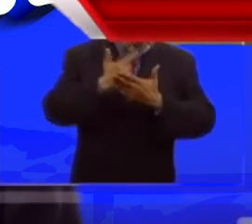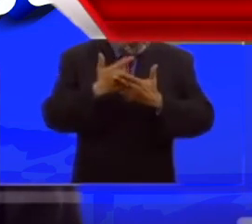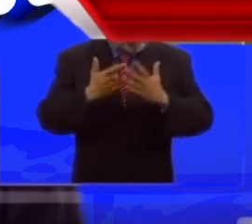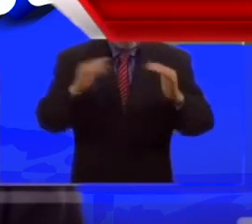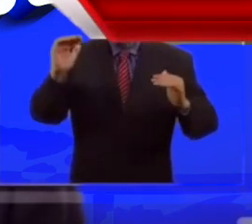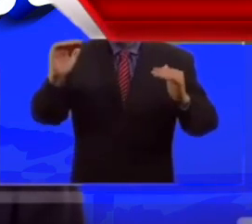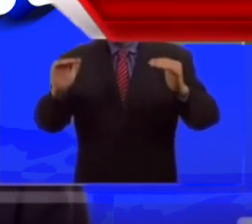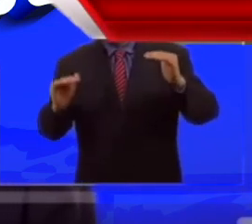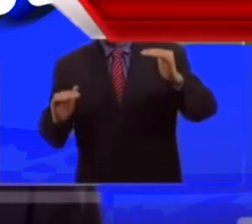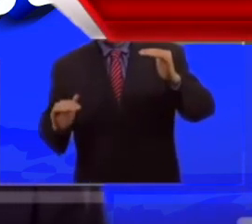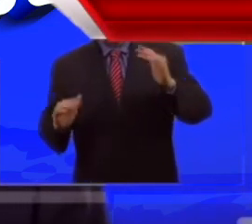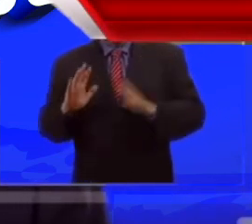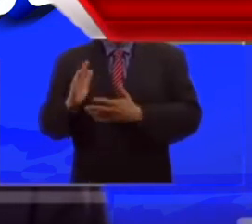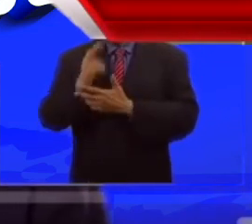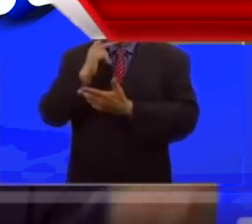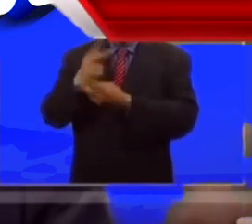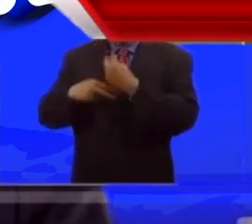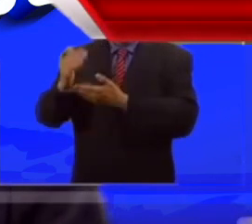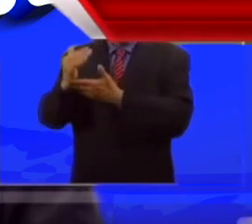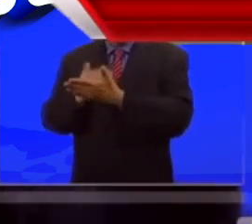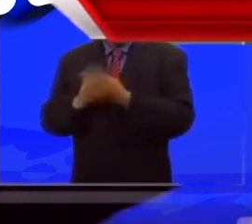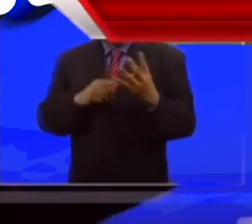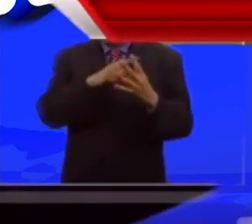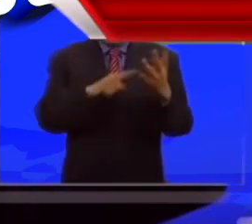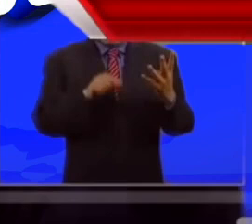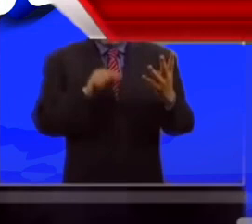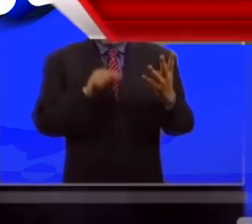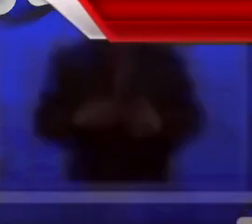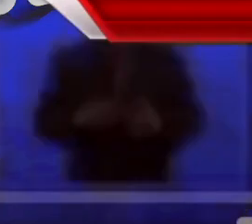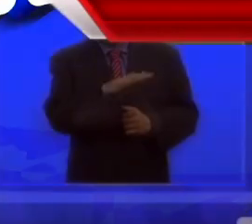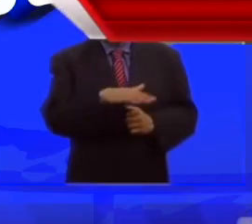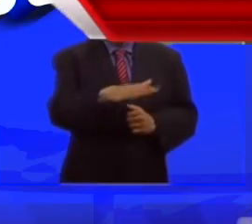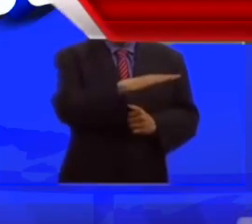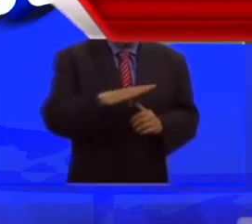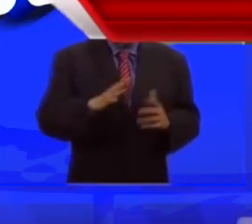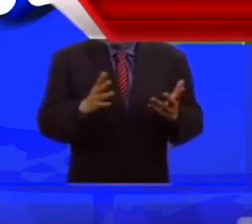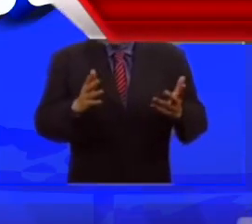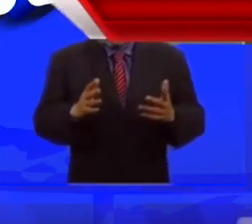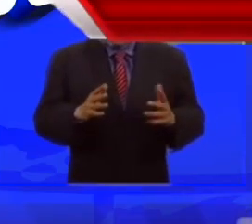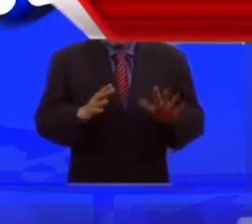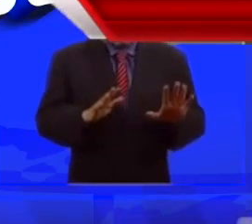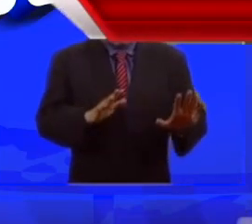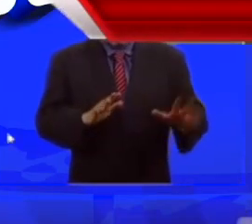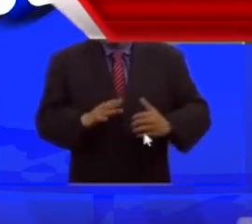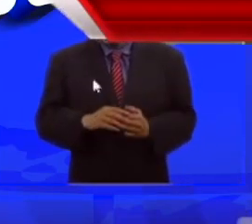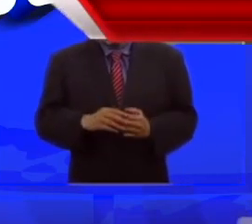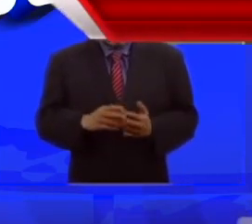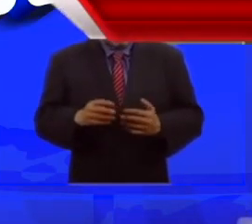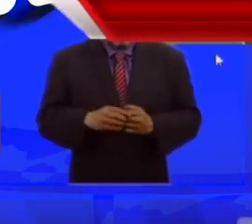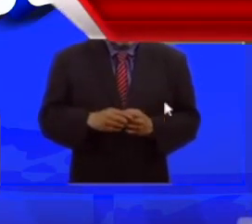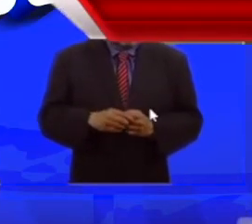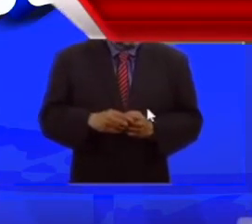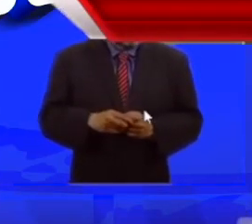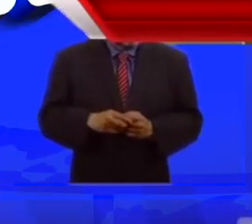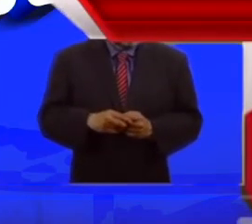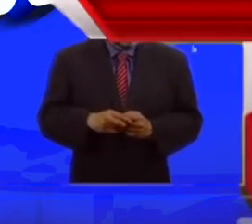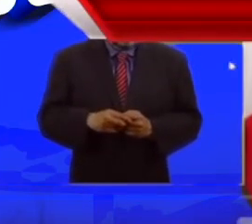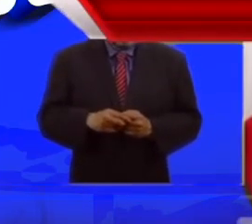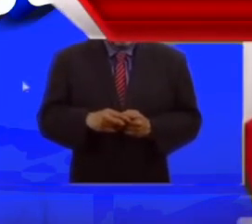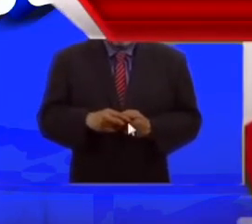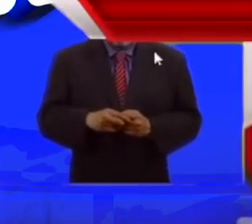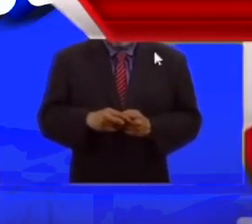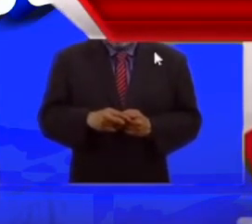están a la baja. En estos otros 4 estados en que se dan estos